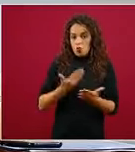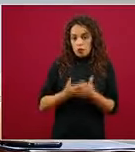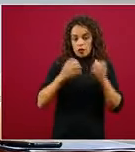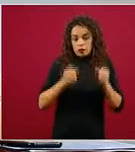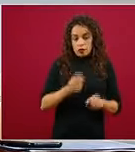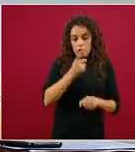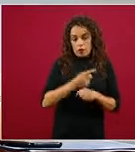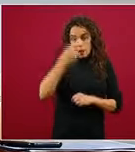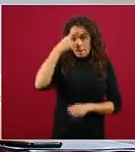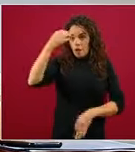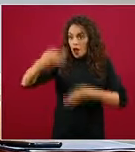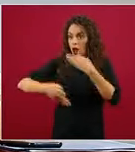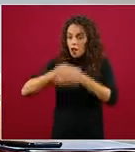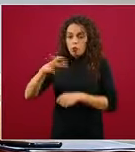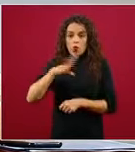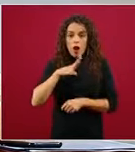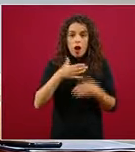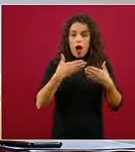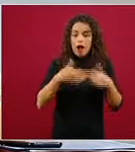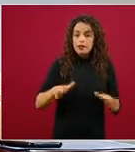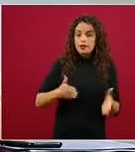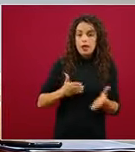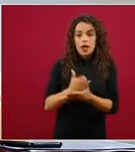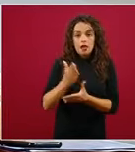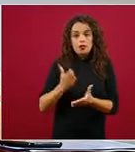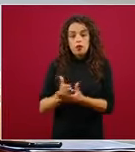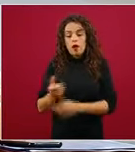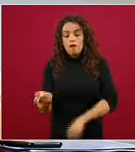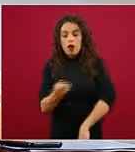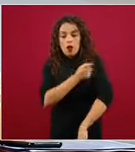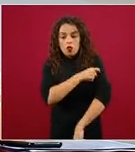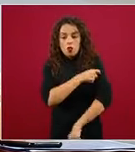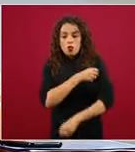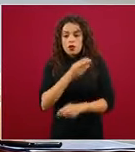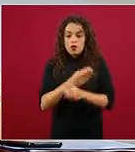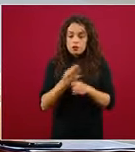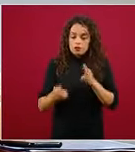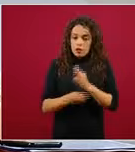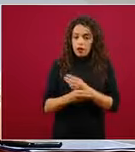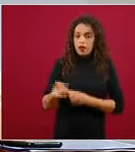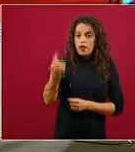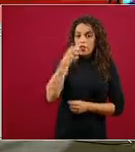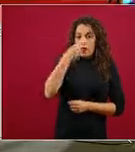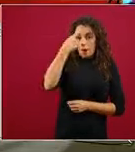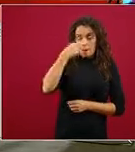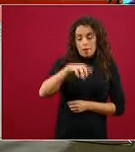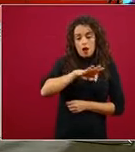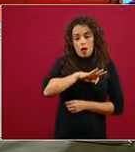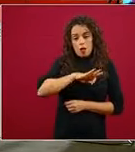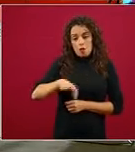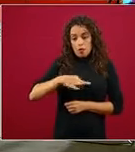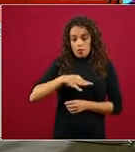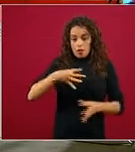los medicamentos, vacunas y equipo médico necesarios para enfrentar la epidemia y que